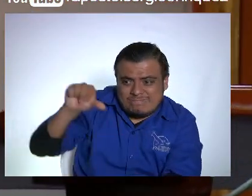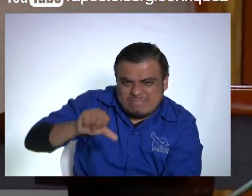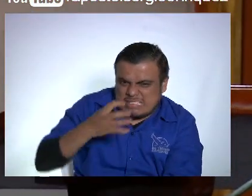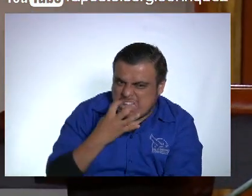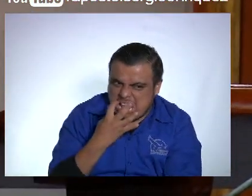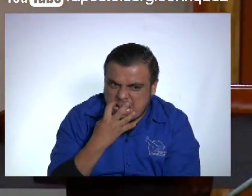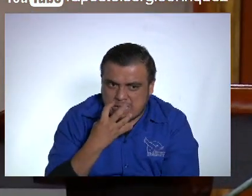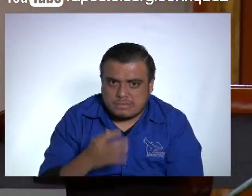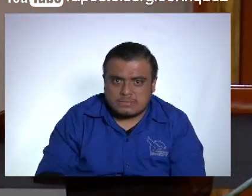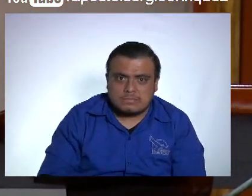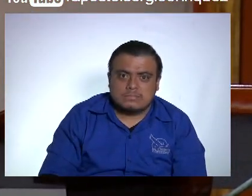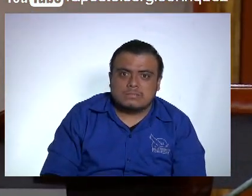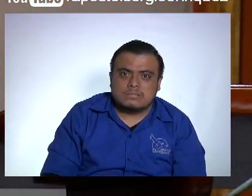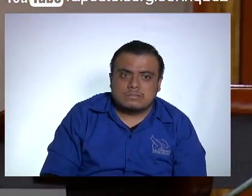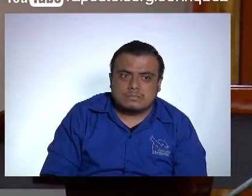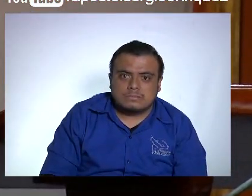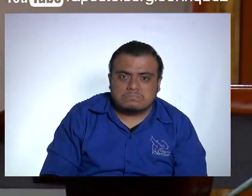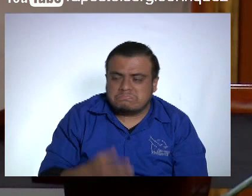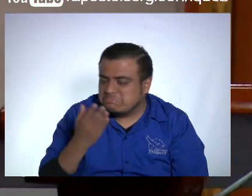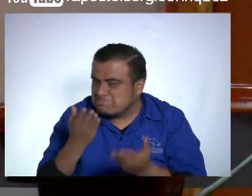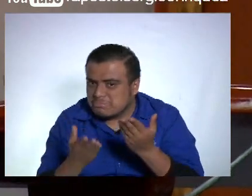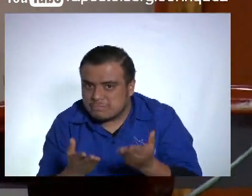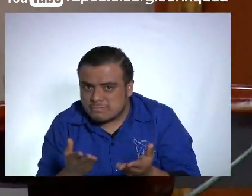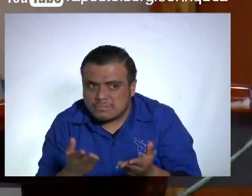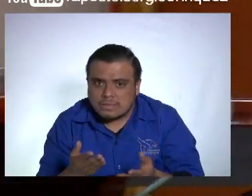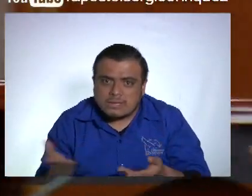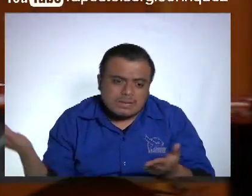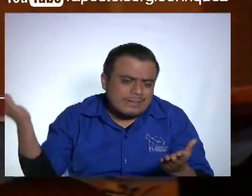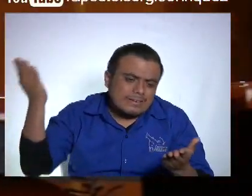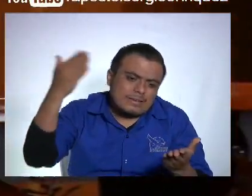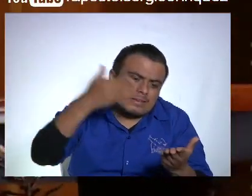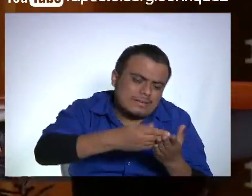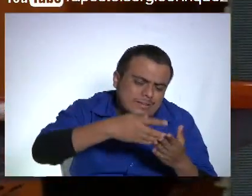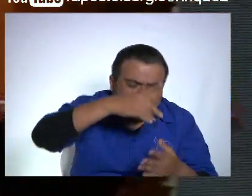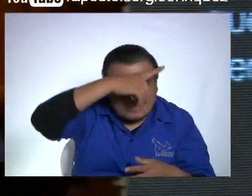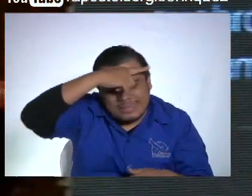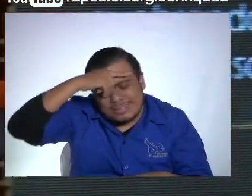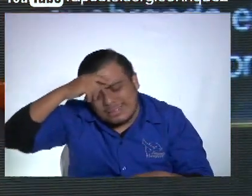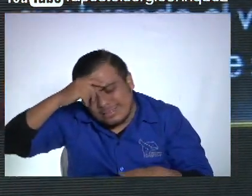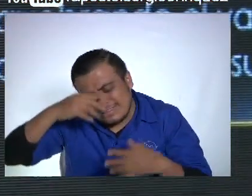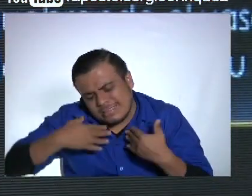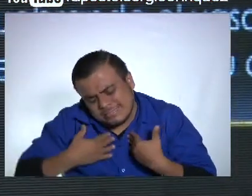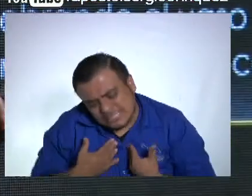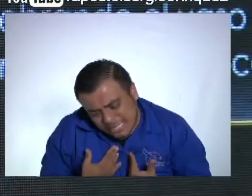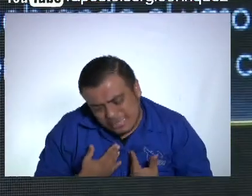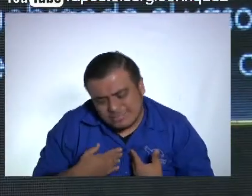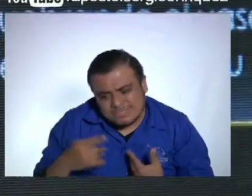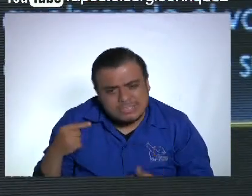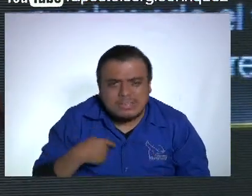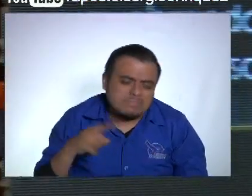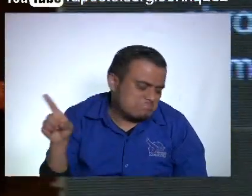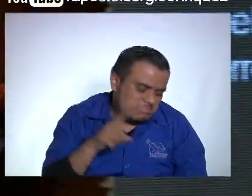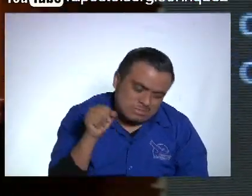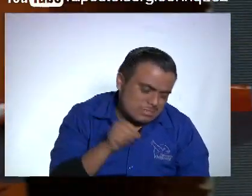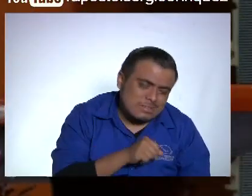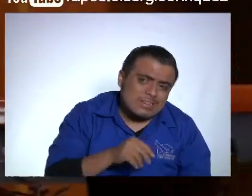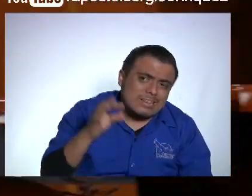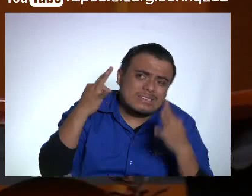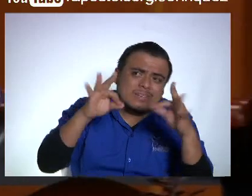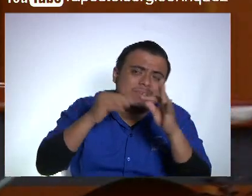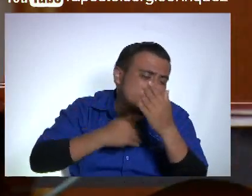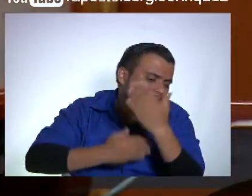O tal vez dices: ah, es que ya llegué cansado, ¿para qué voy a cantar? que ya que predique y ya me